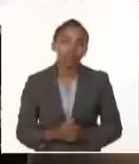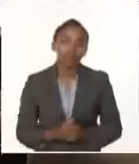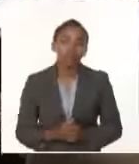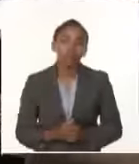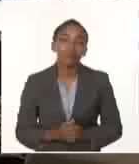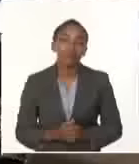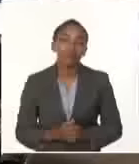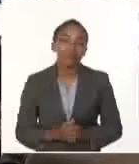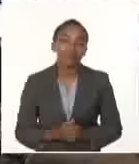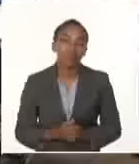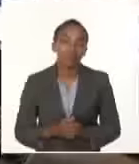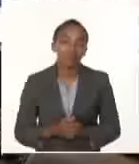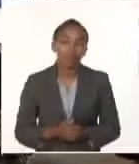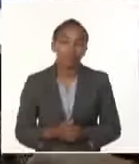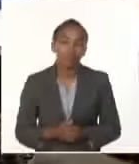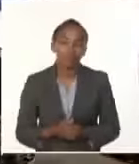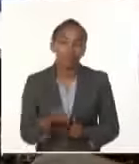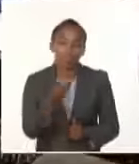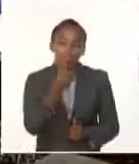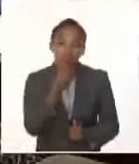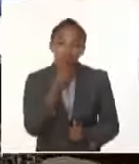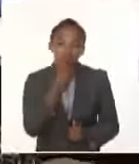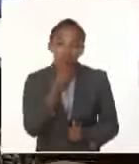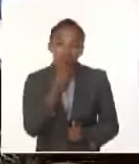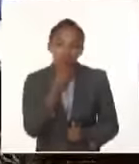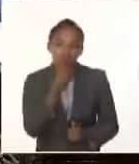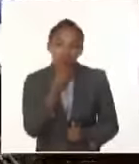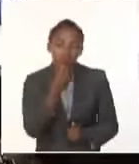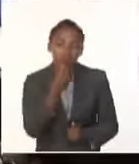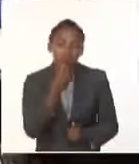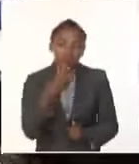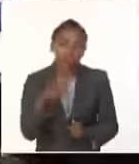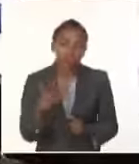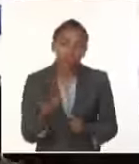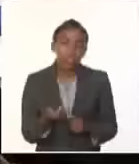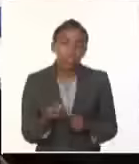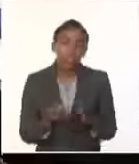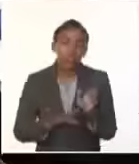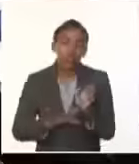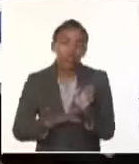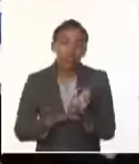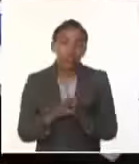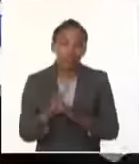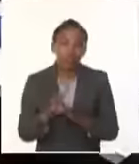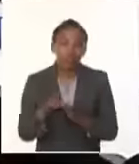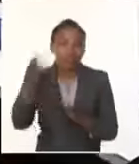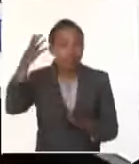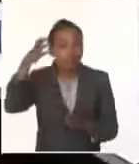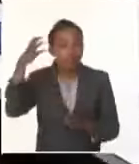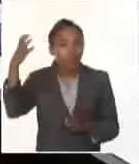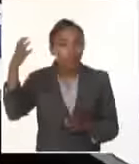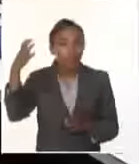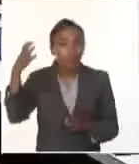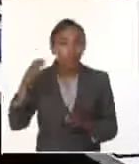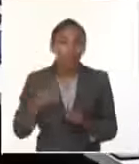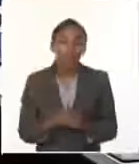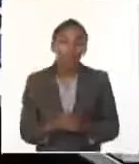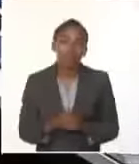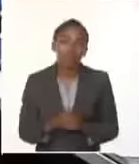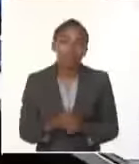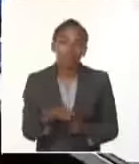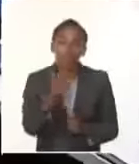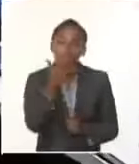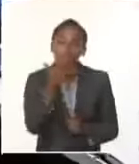la manipulación y el engaño, logra ascender a posiciones de gobierno e instrumentar políticas encaminadas a destruir los